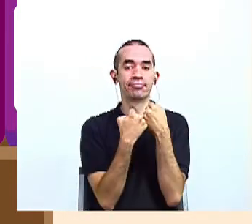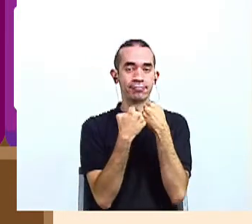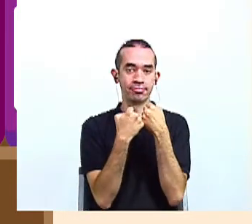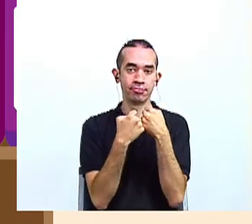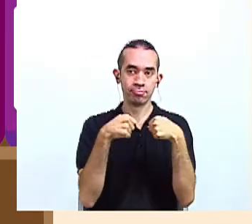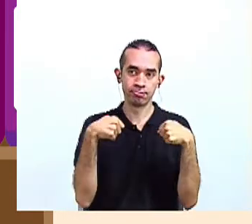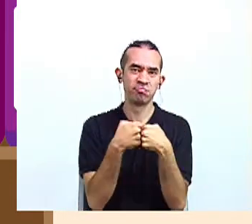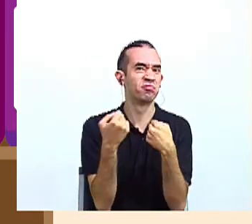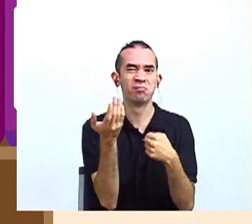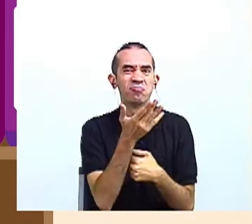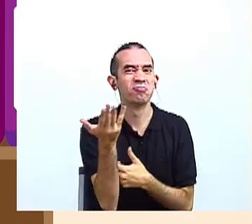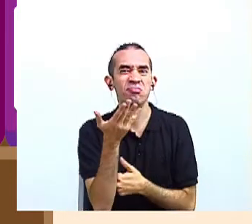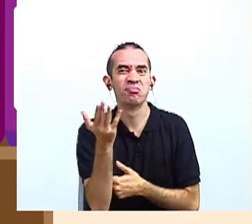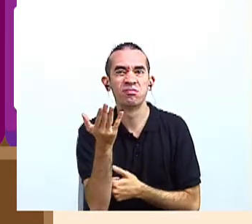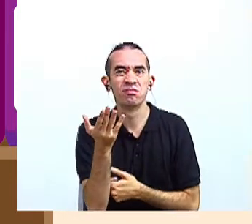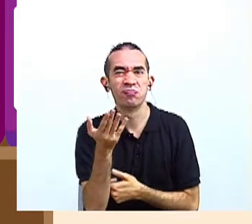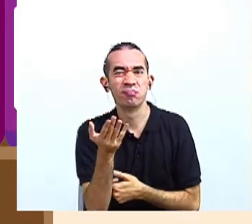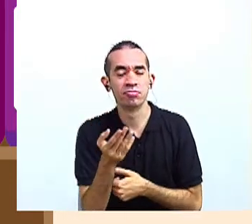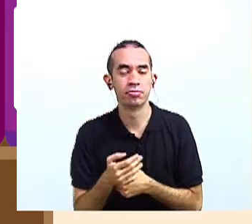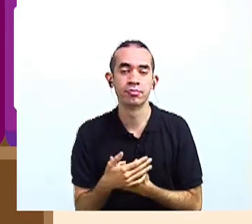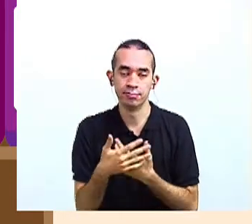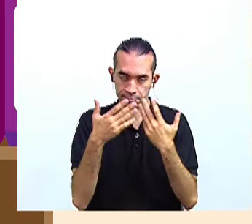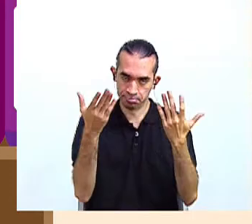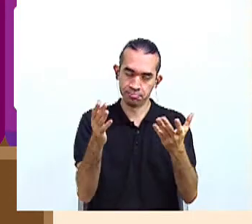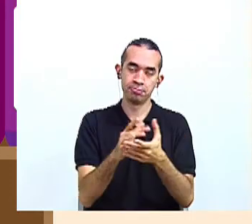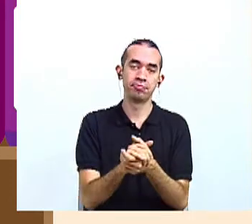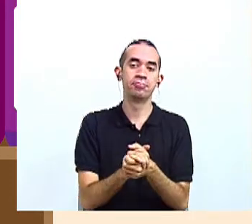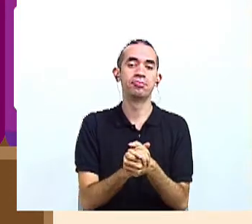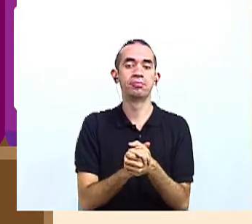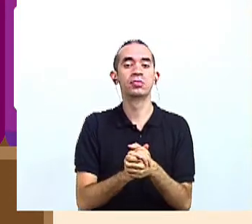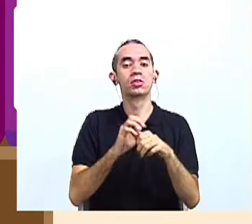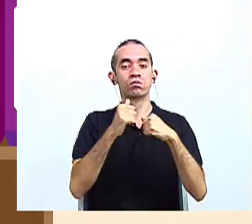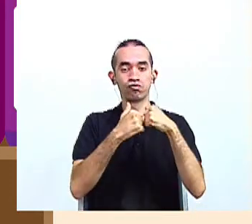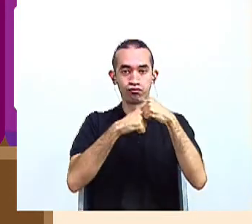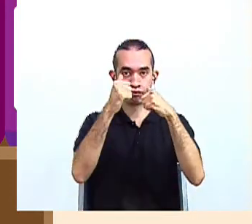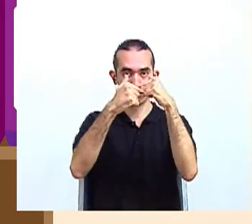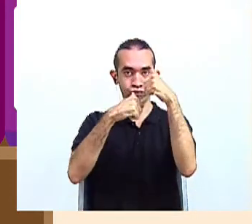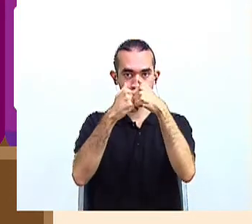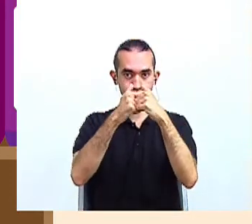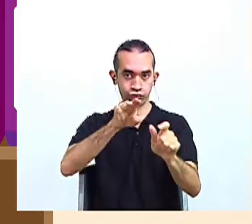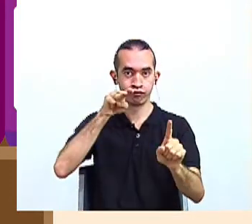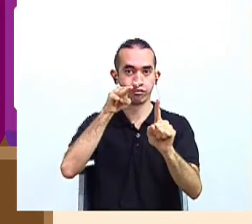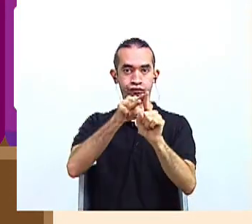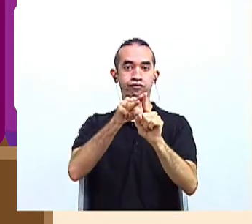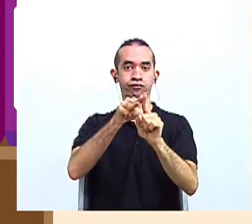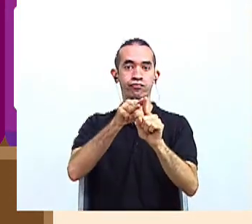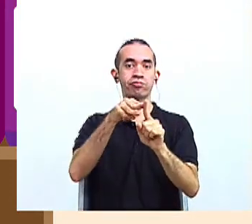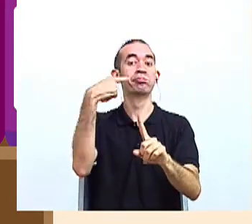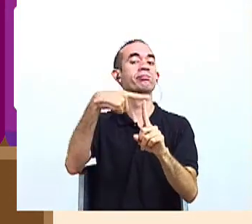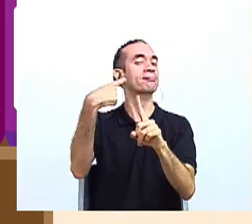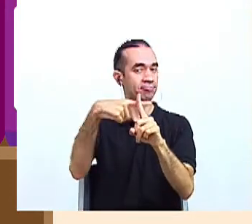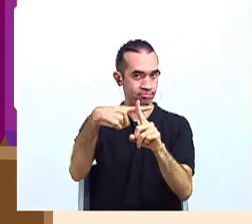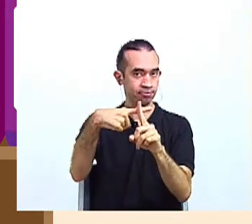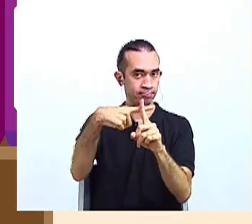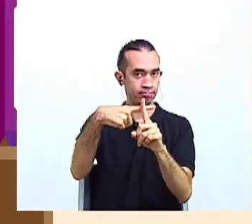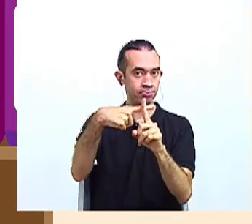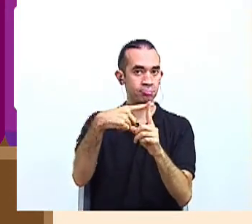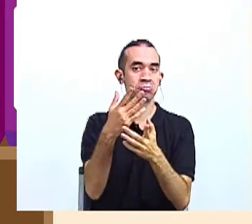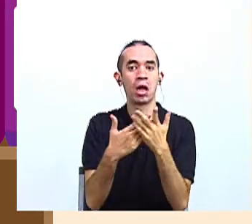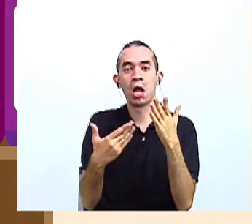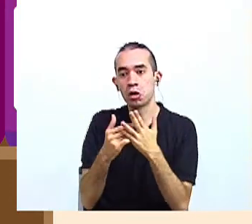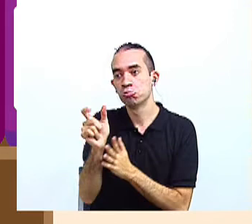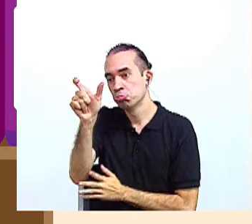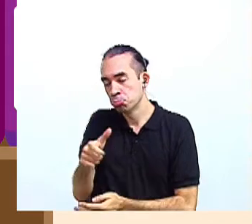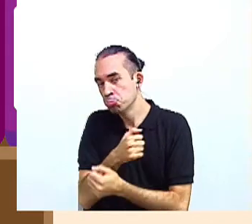un reto. ¿Y en qué va a consistir ese reto? Bueno, vamos a estructurar un mensaje positivo a algún ser